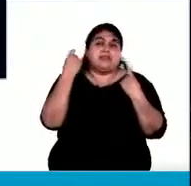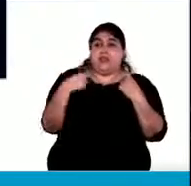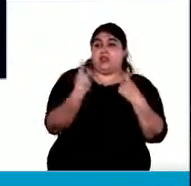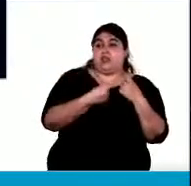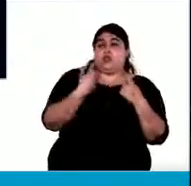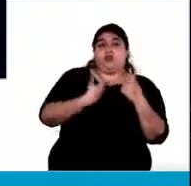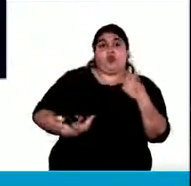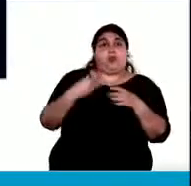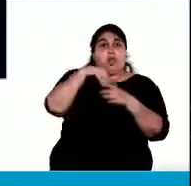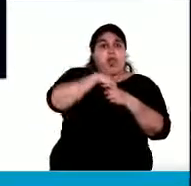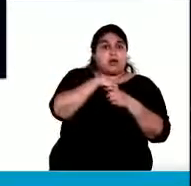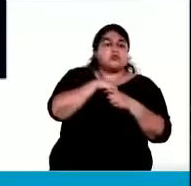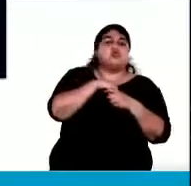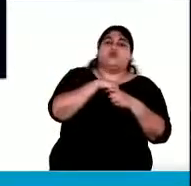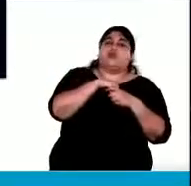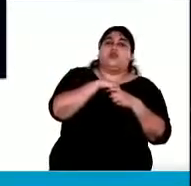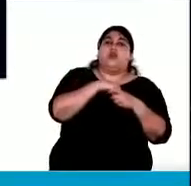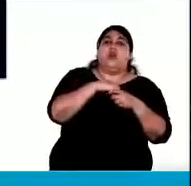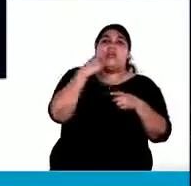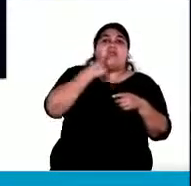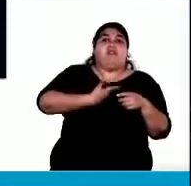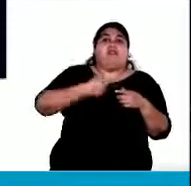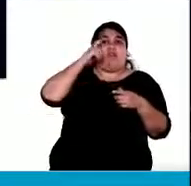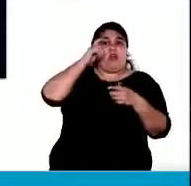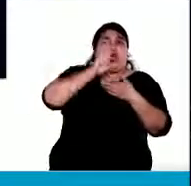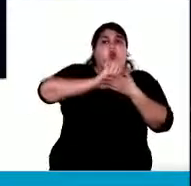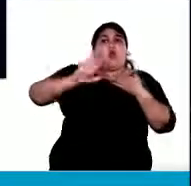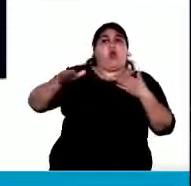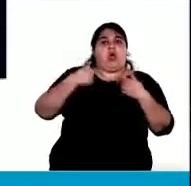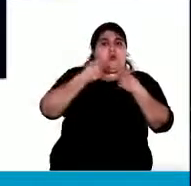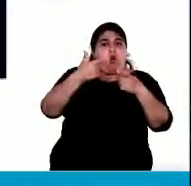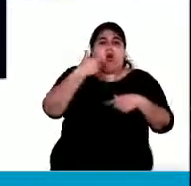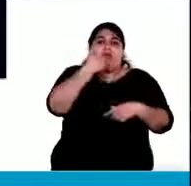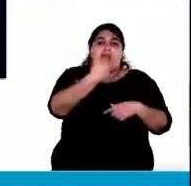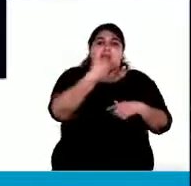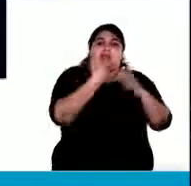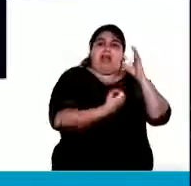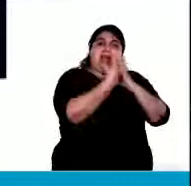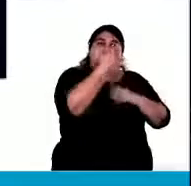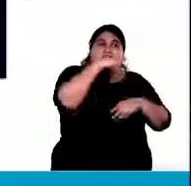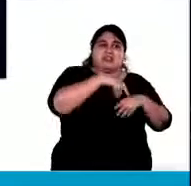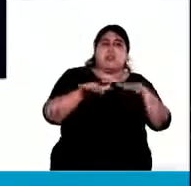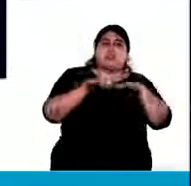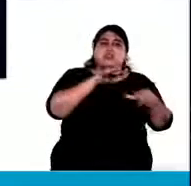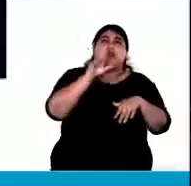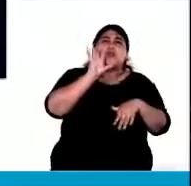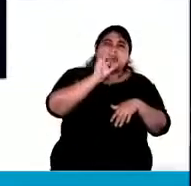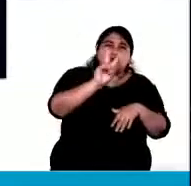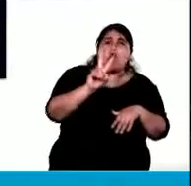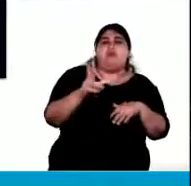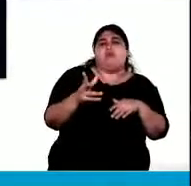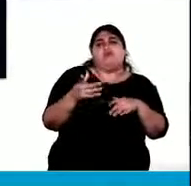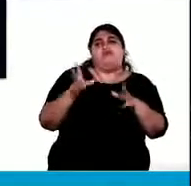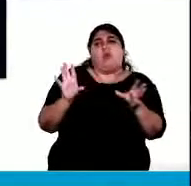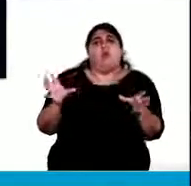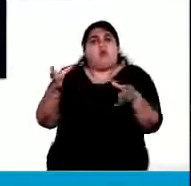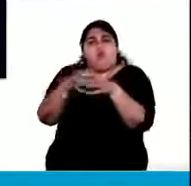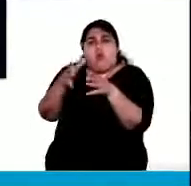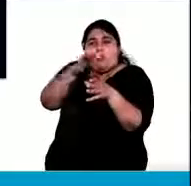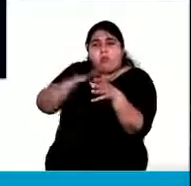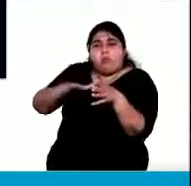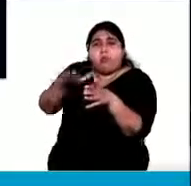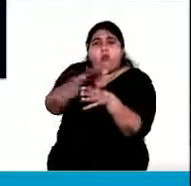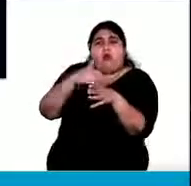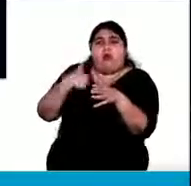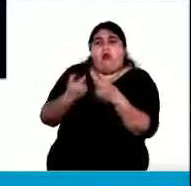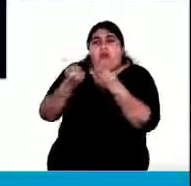gobierno, que plantea un nuevo IFE, fue una creación de nuestro gobierno en el marco de entender que había un sector de la población que no se le iba a